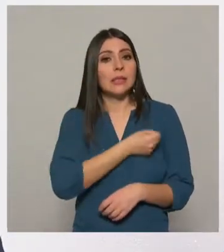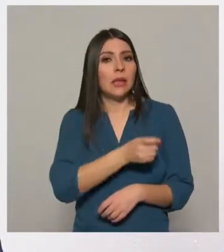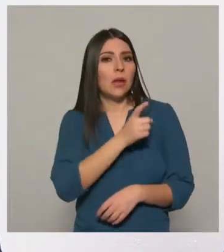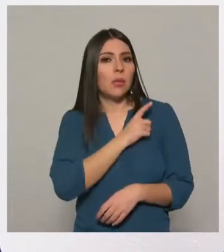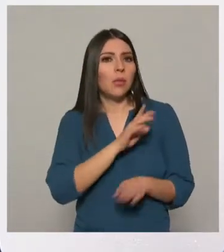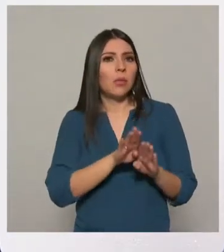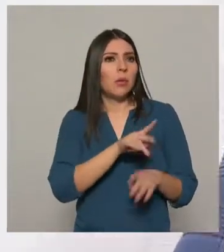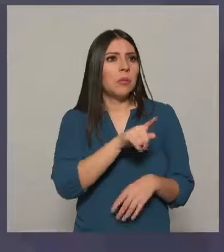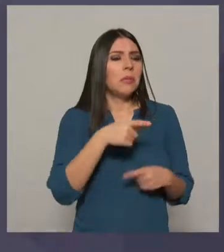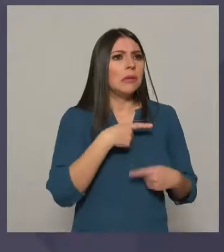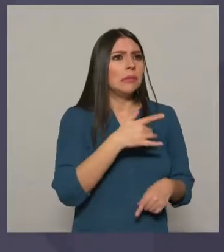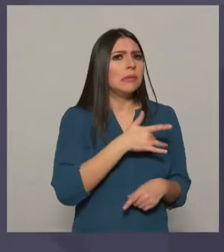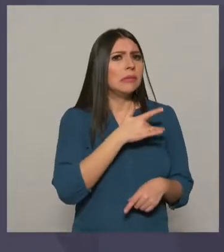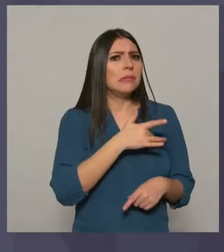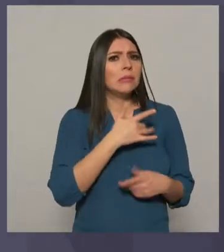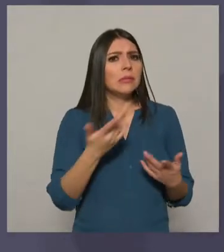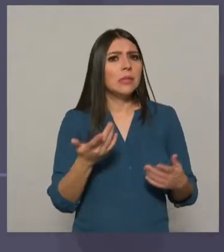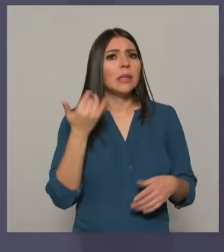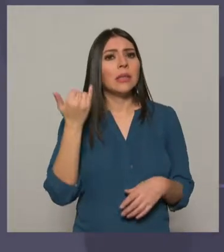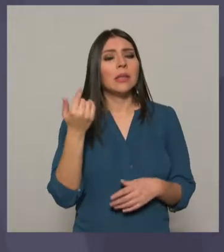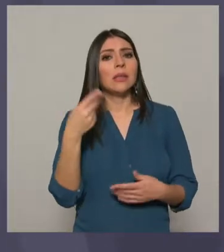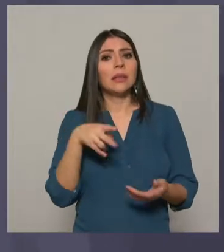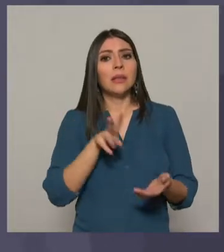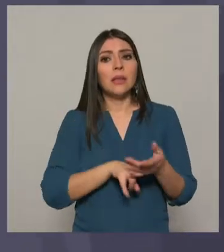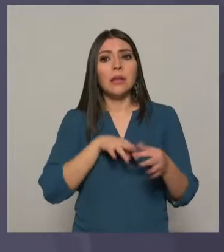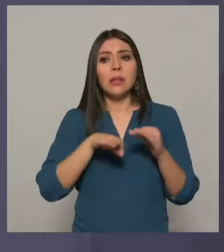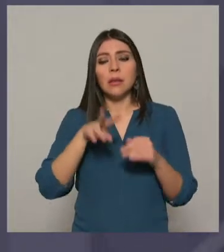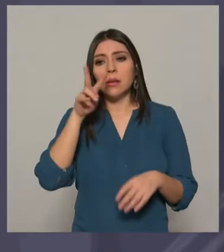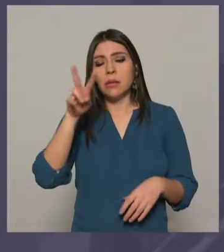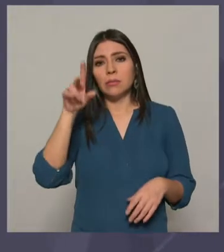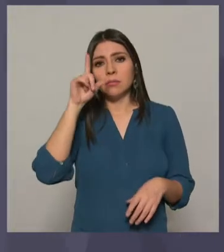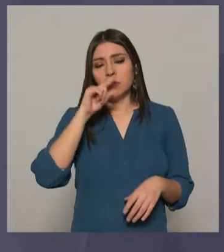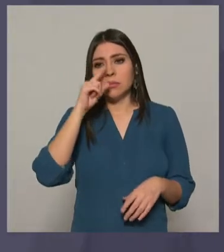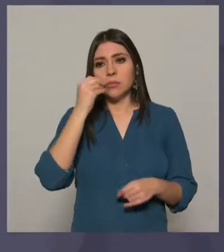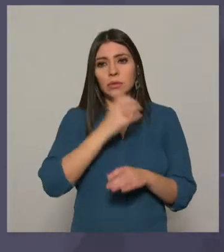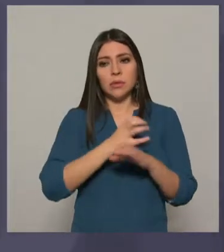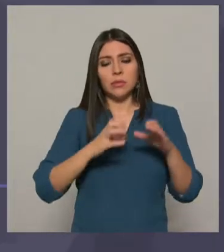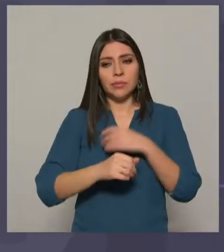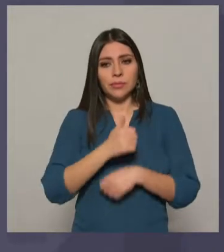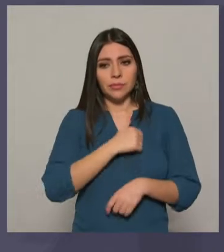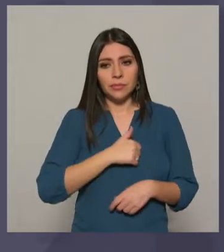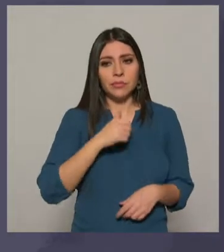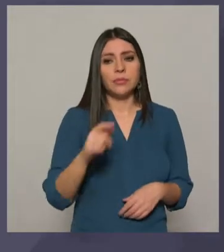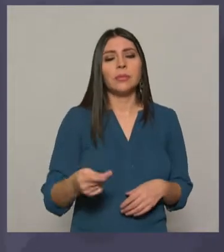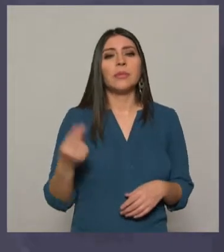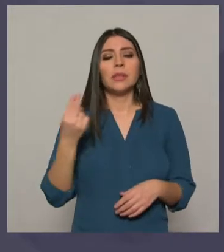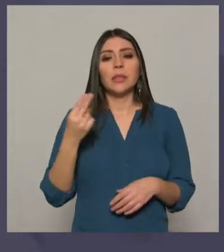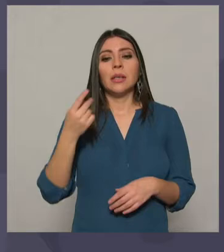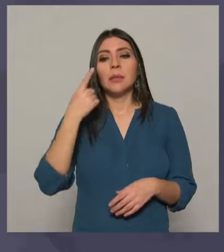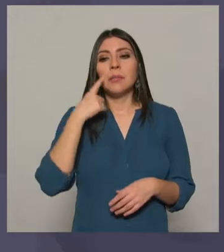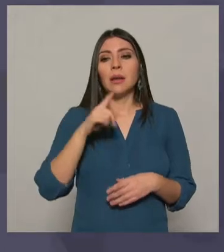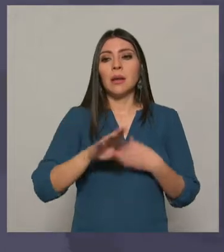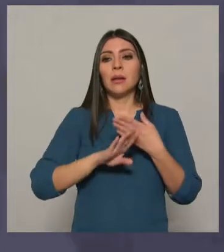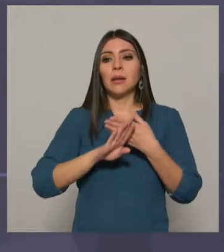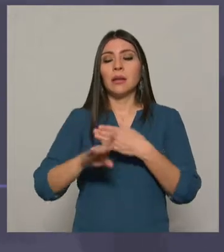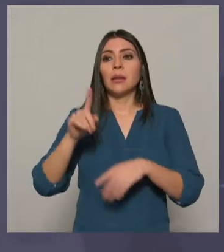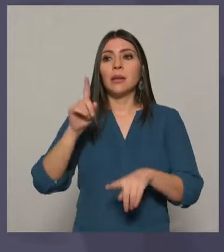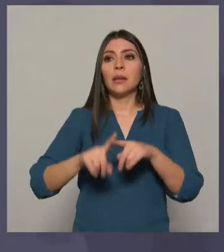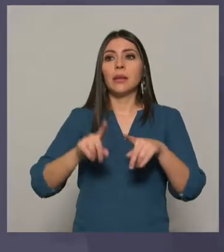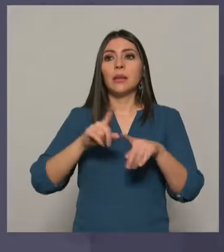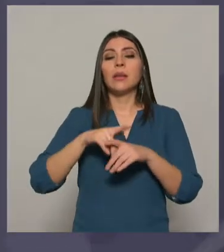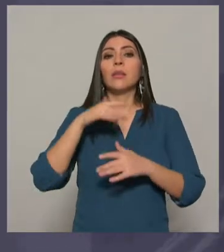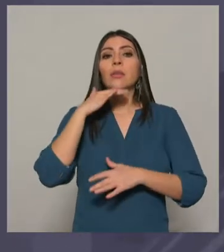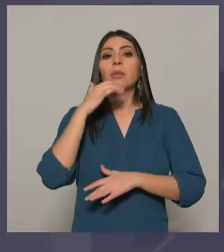la práctica, estamos viendo situaciones totalmente lamentables. Tenemos que garantizar que el combate a la corrupción y a la